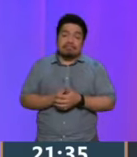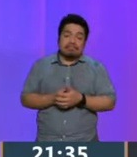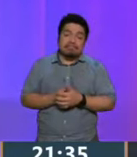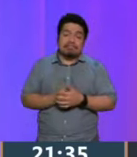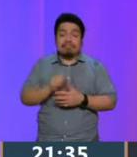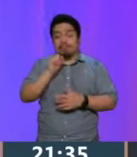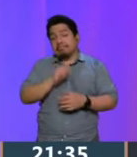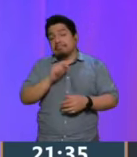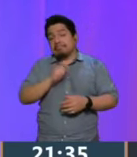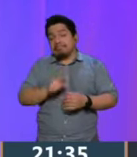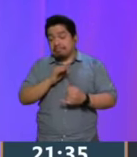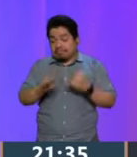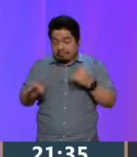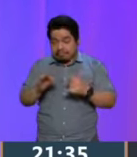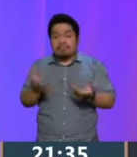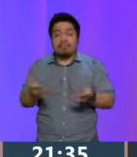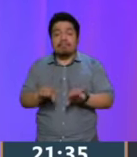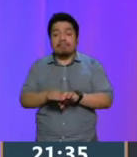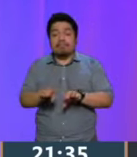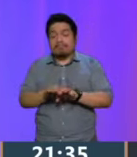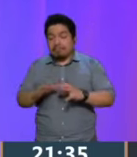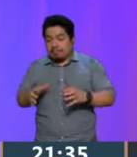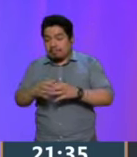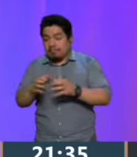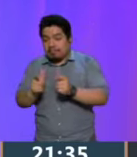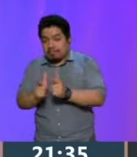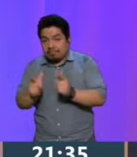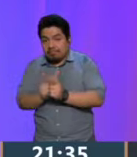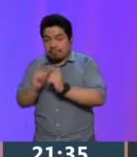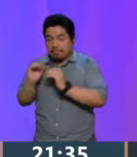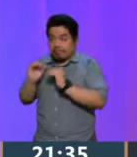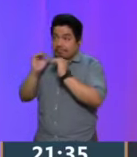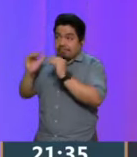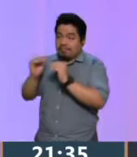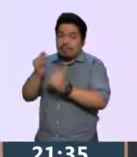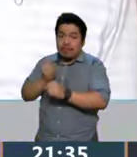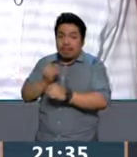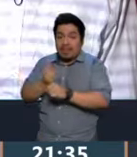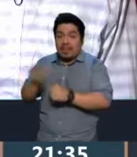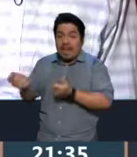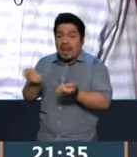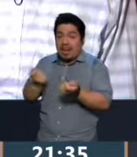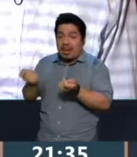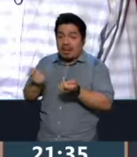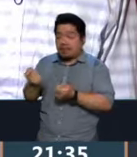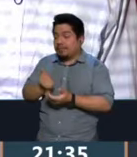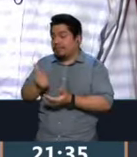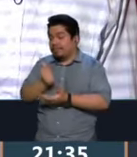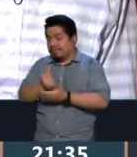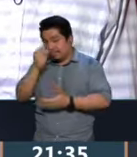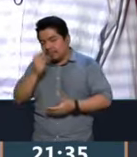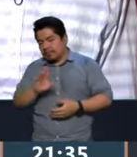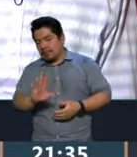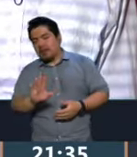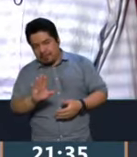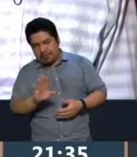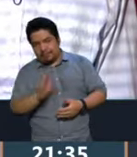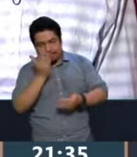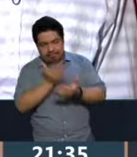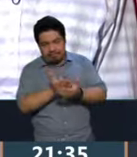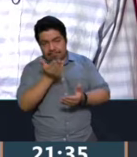que pues, al final del día forman parte del grupo privilegiado que actualmente tiene el poder en la capital. Y dejar muy en claro que, a ver, la propuesta